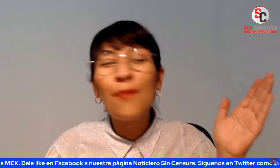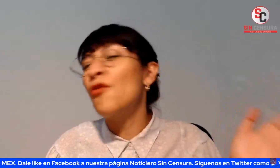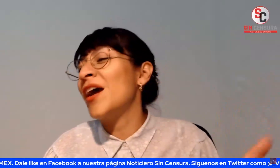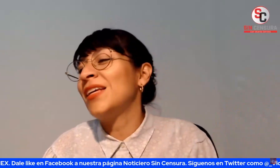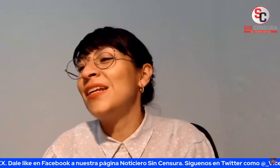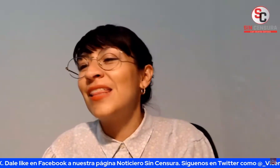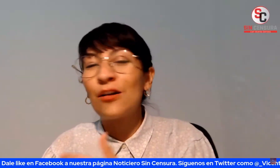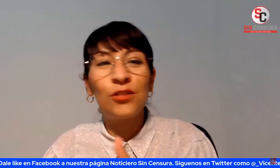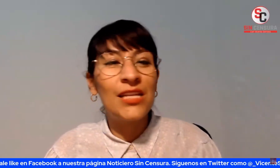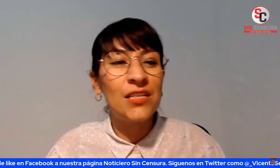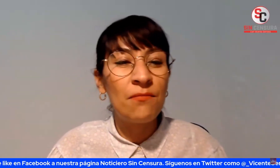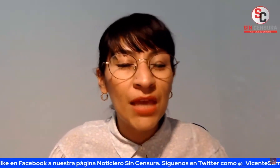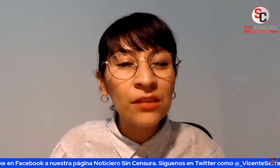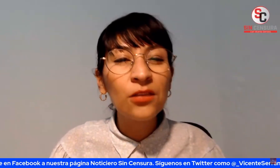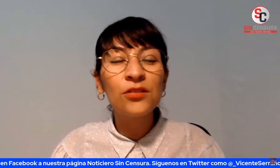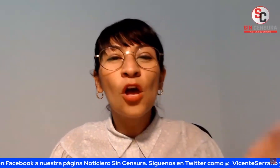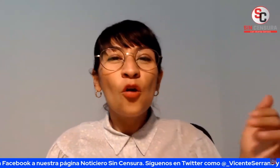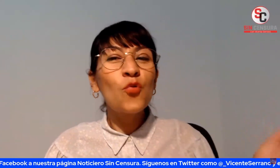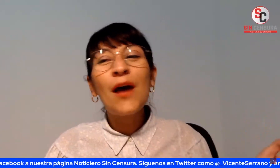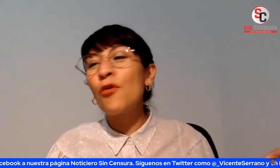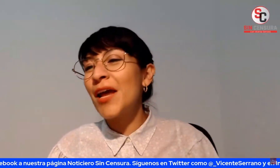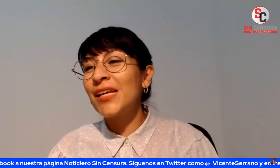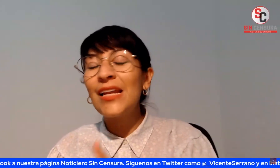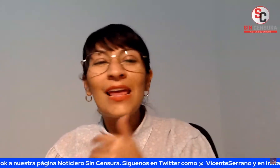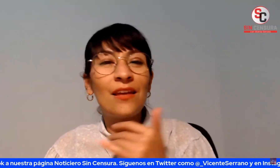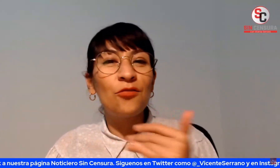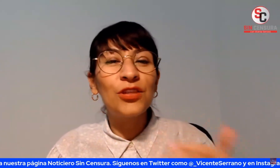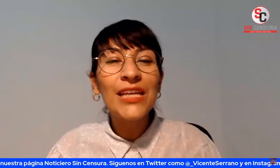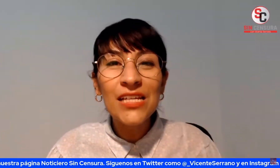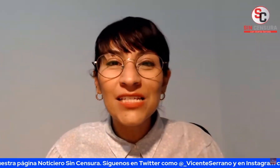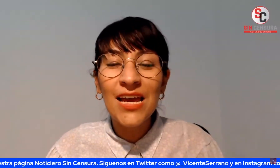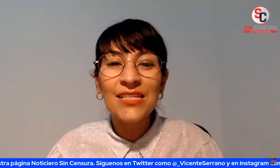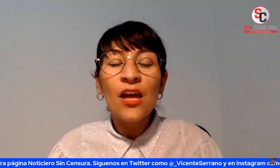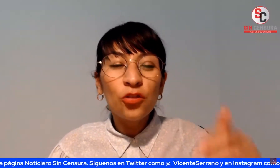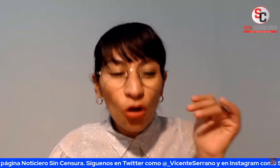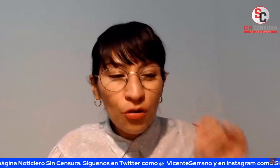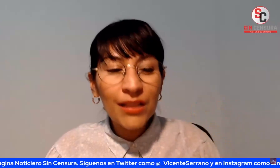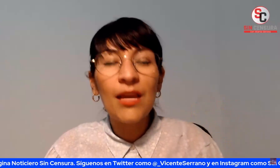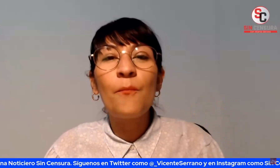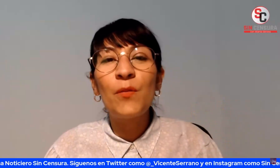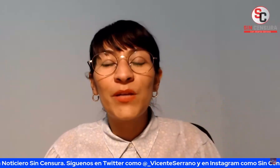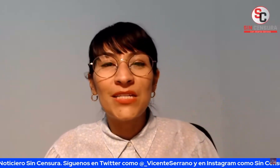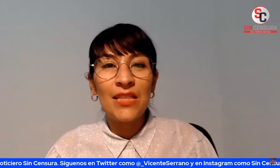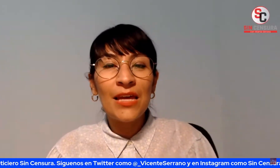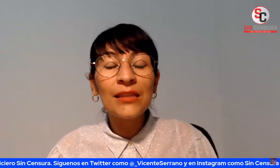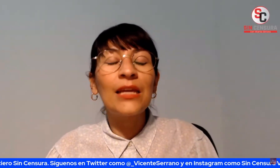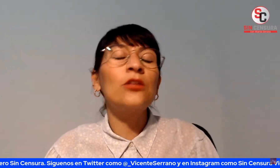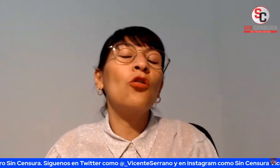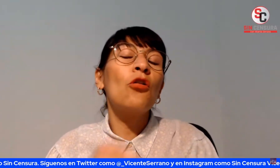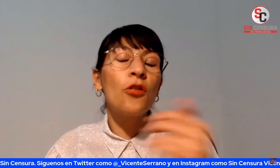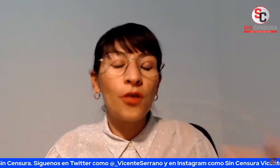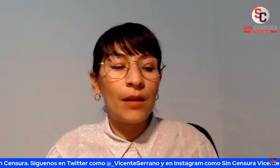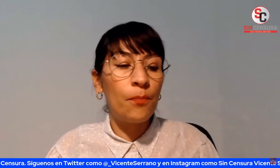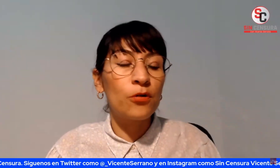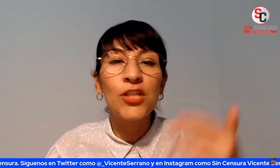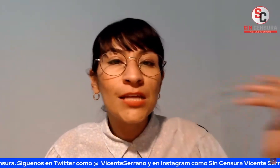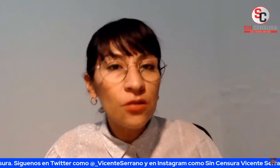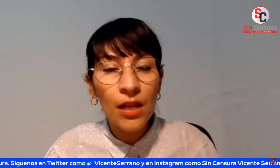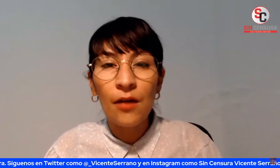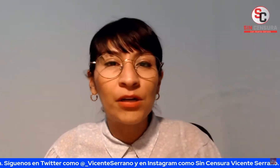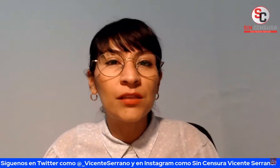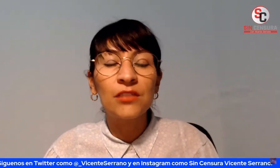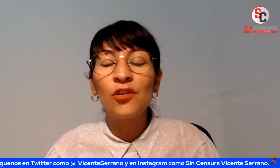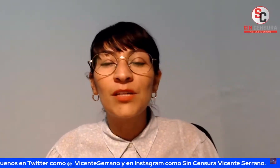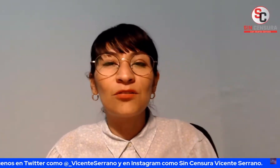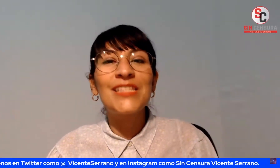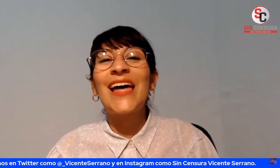despierto con una vorágine de acontecimientos, una vorágine de noticias. Todo el tiempo el presidente y todo el